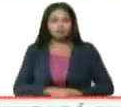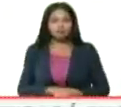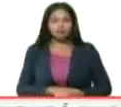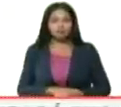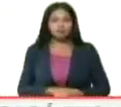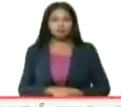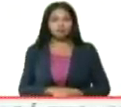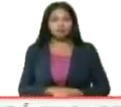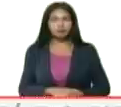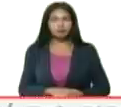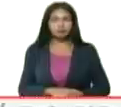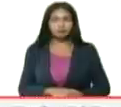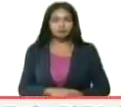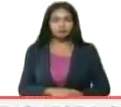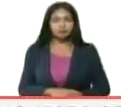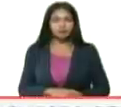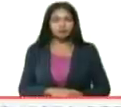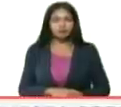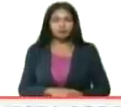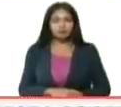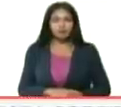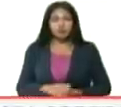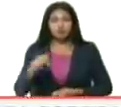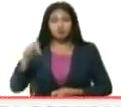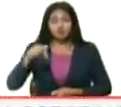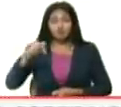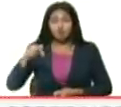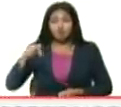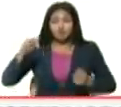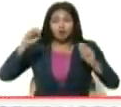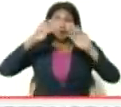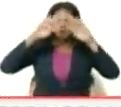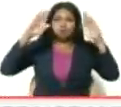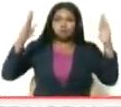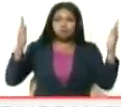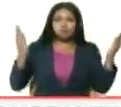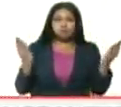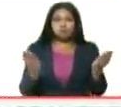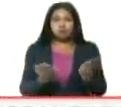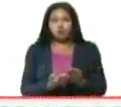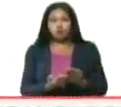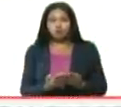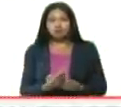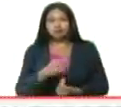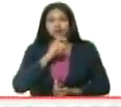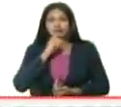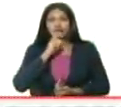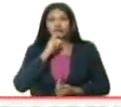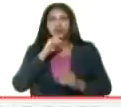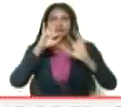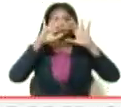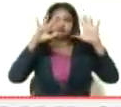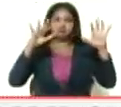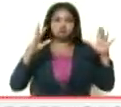Hoy día estamos el mundo en un momento muy difícil con esta